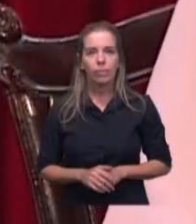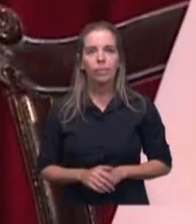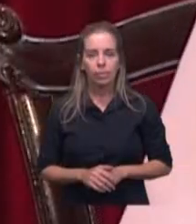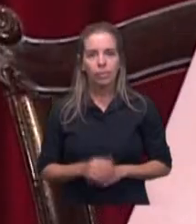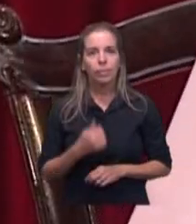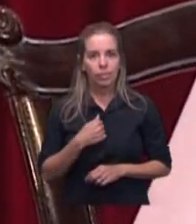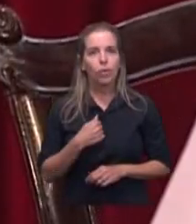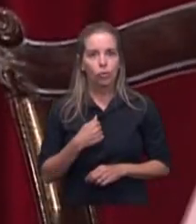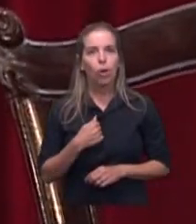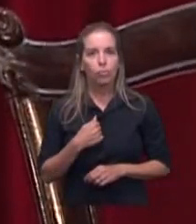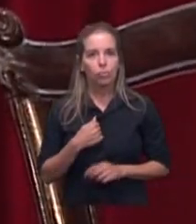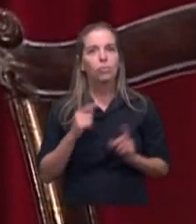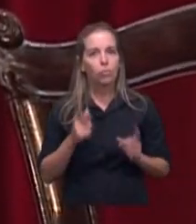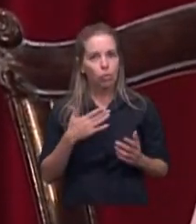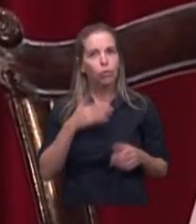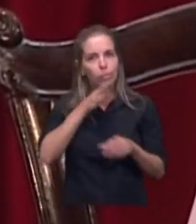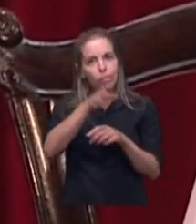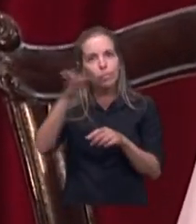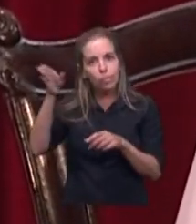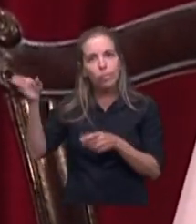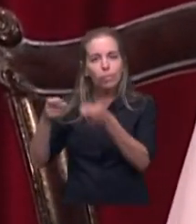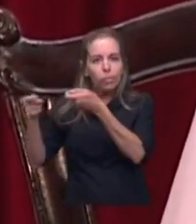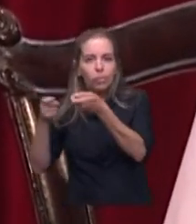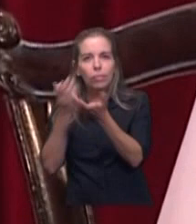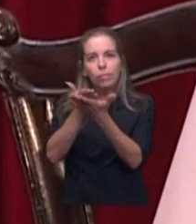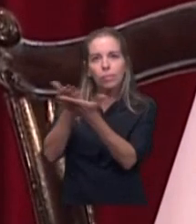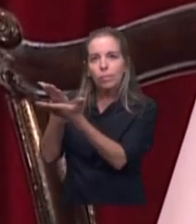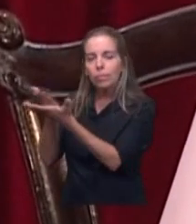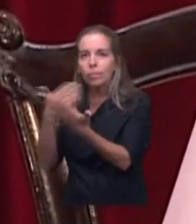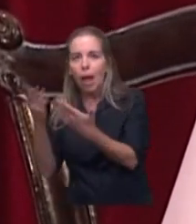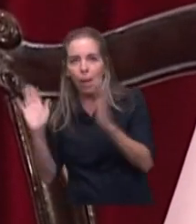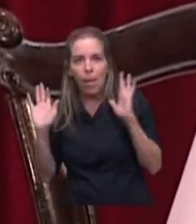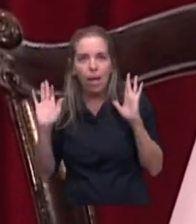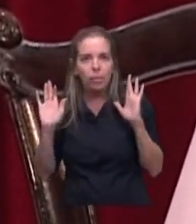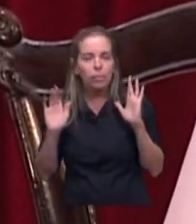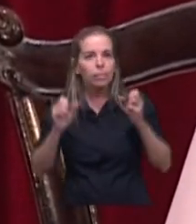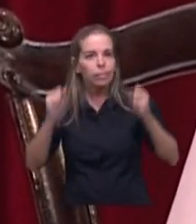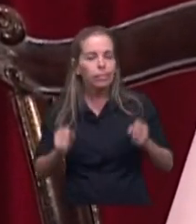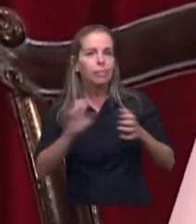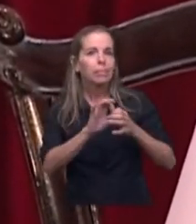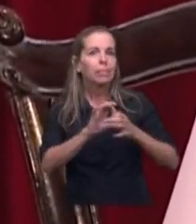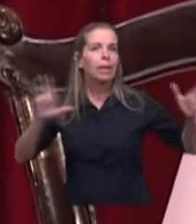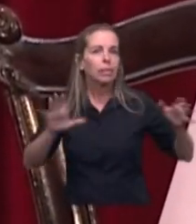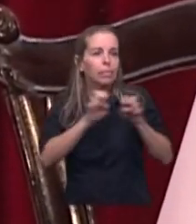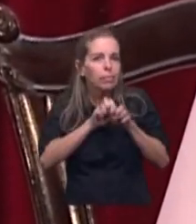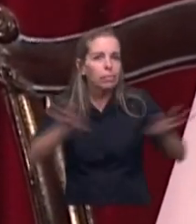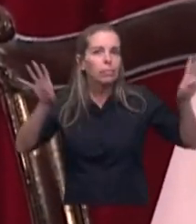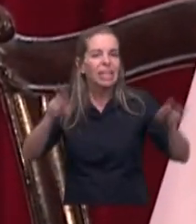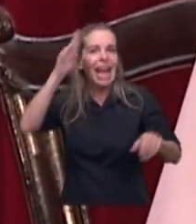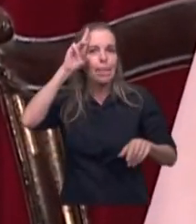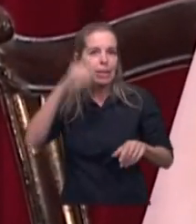Y fui yo, con mi moderación, el que se empeñó en que la democracia se expanda y respete en toda la